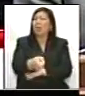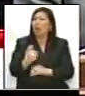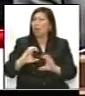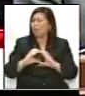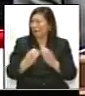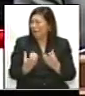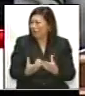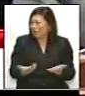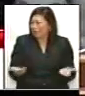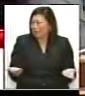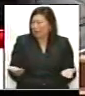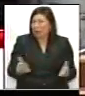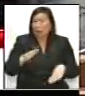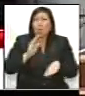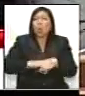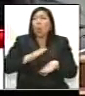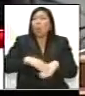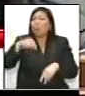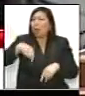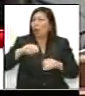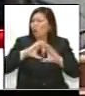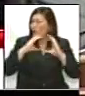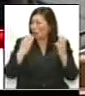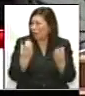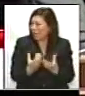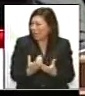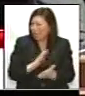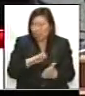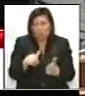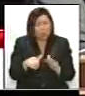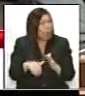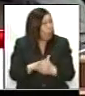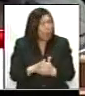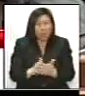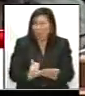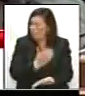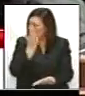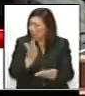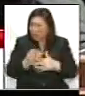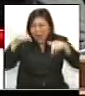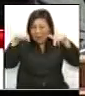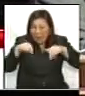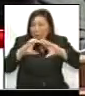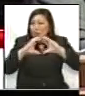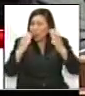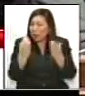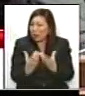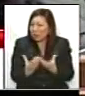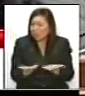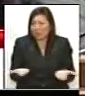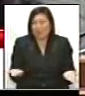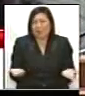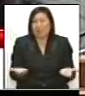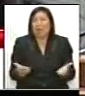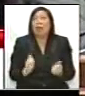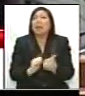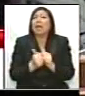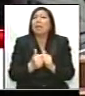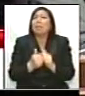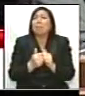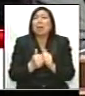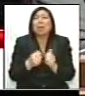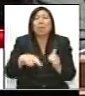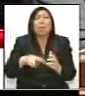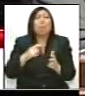el Congreso es el responsable de todos los problemas que hay en el país, porque no estamos dando supuestamente la reforma